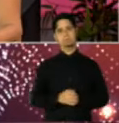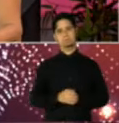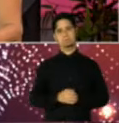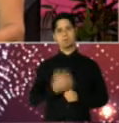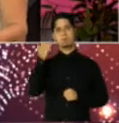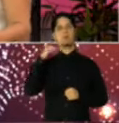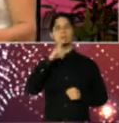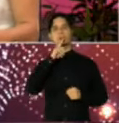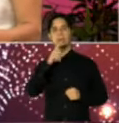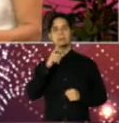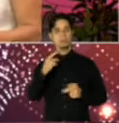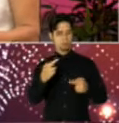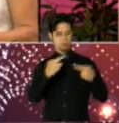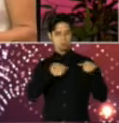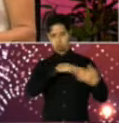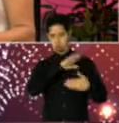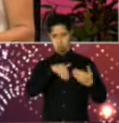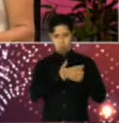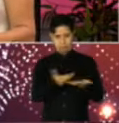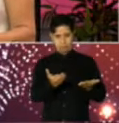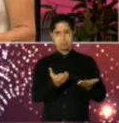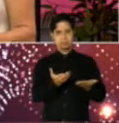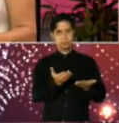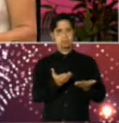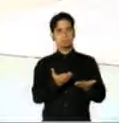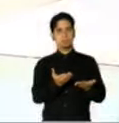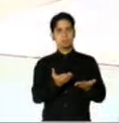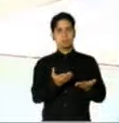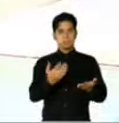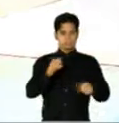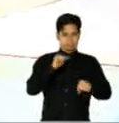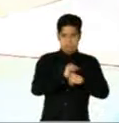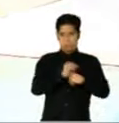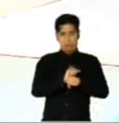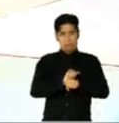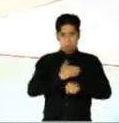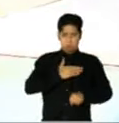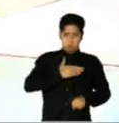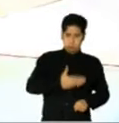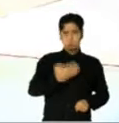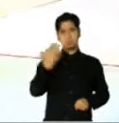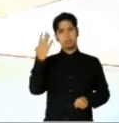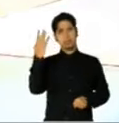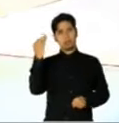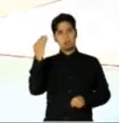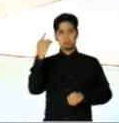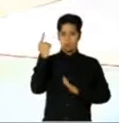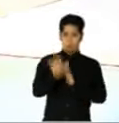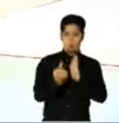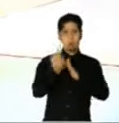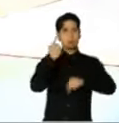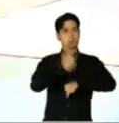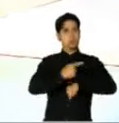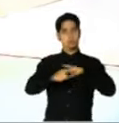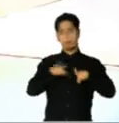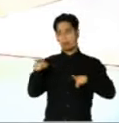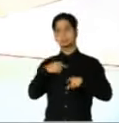es la reputación de todos los que estamos aquí, académicos, sacrificándonos 14 horas al día para ayudar al señor